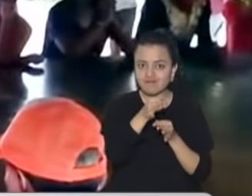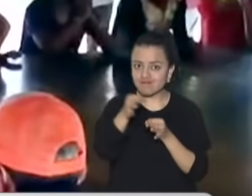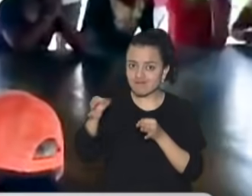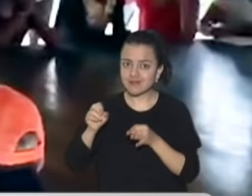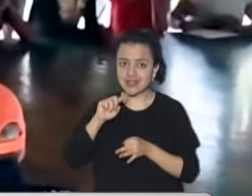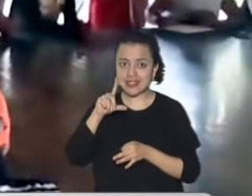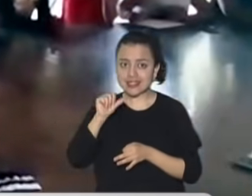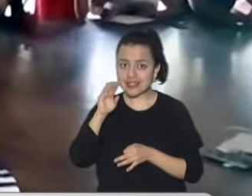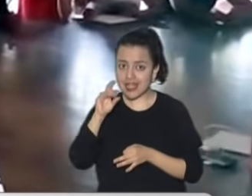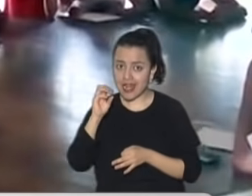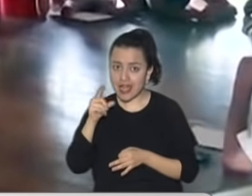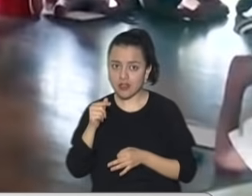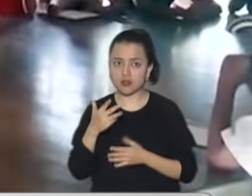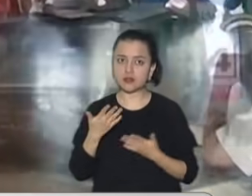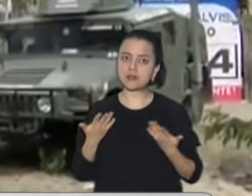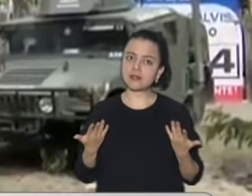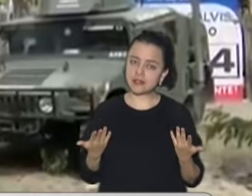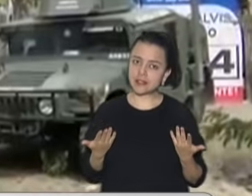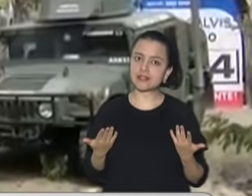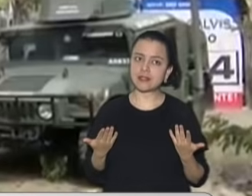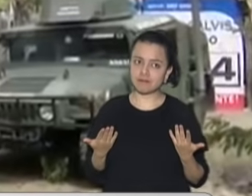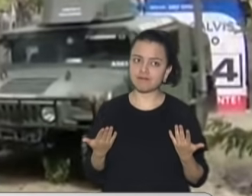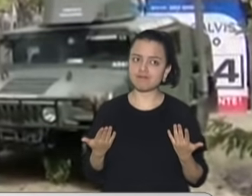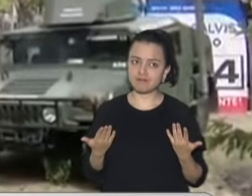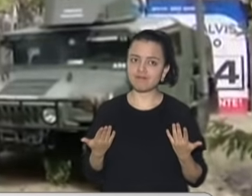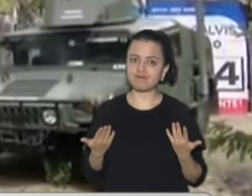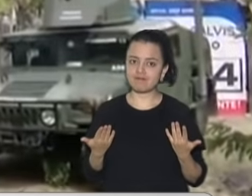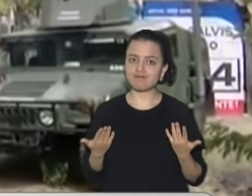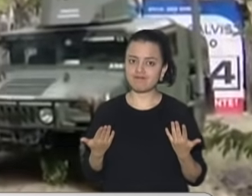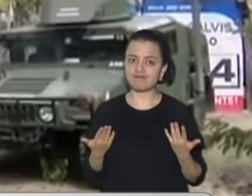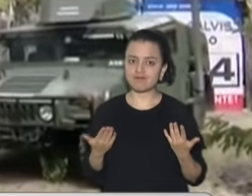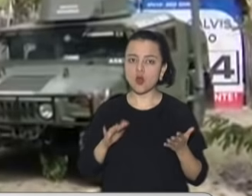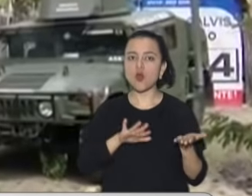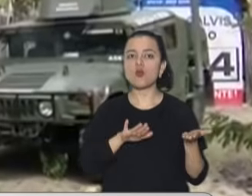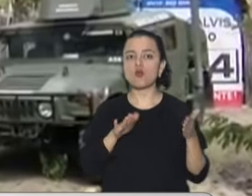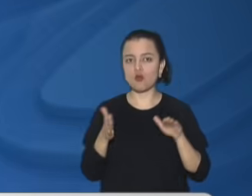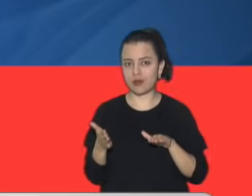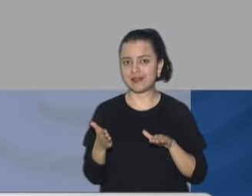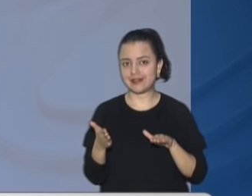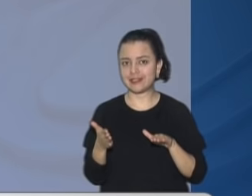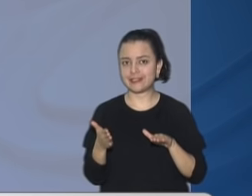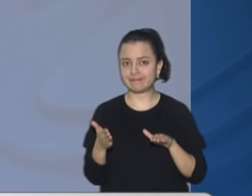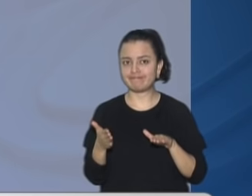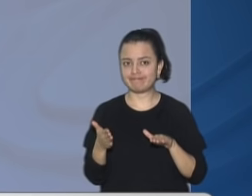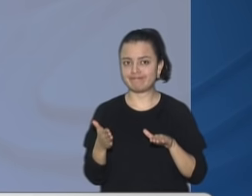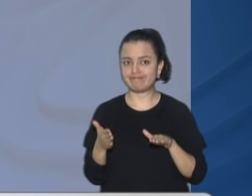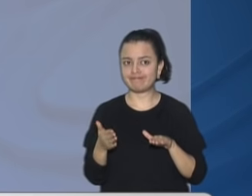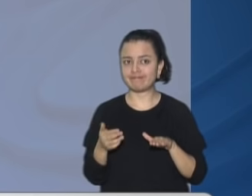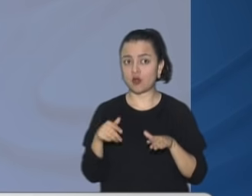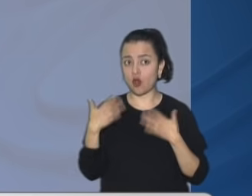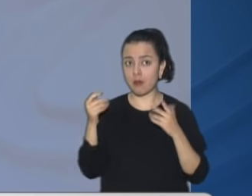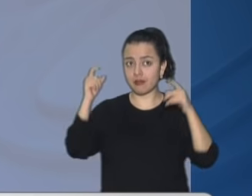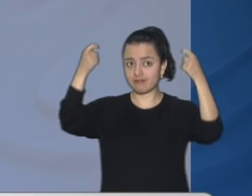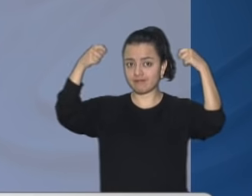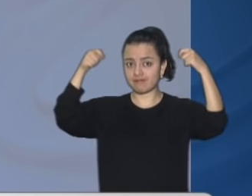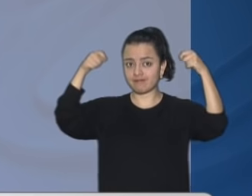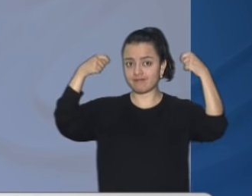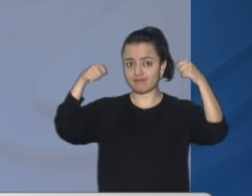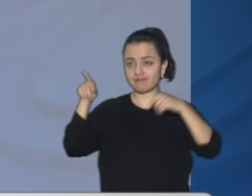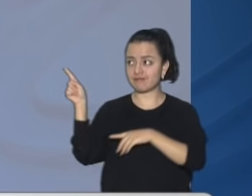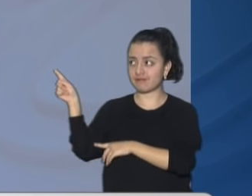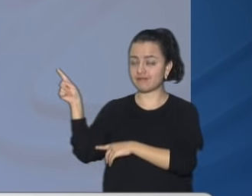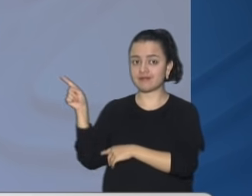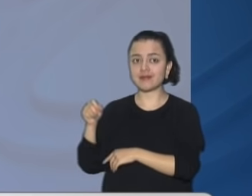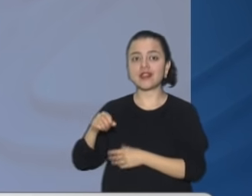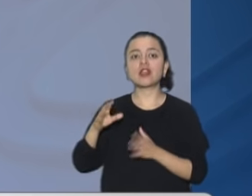de Bolívar debido a que volvieron a ser víctima de amenazas de muerte y sus familias, esta vez a través de un panfleto que circula en la población